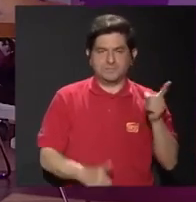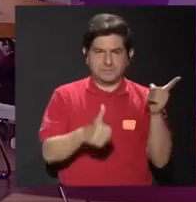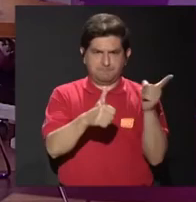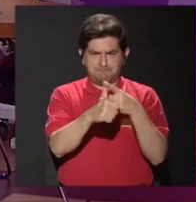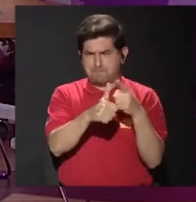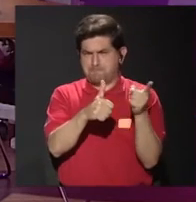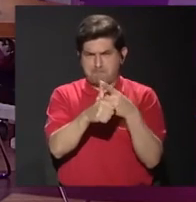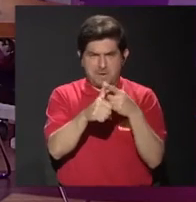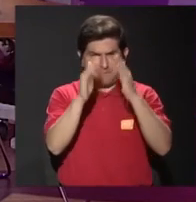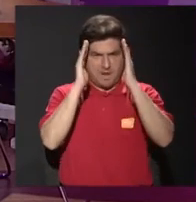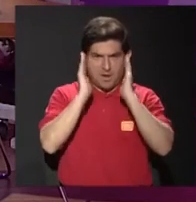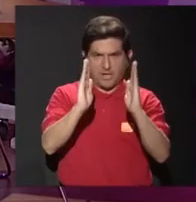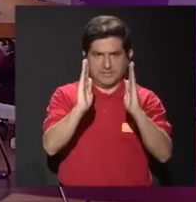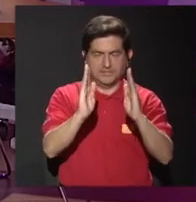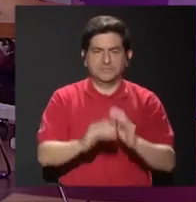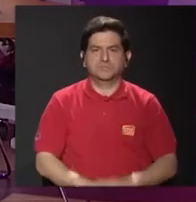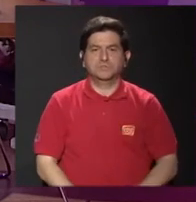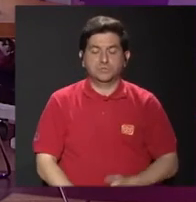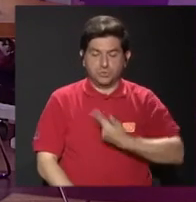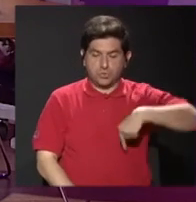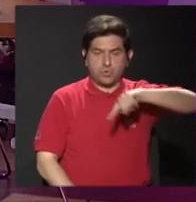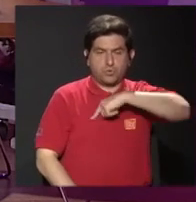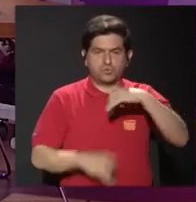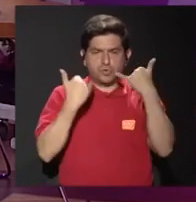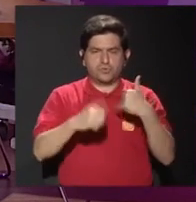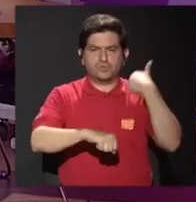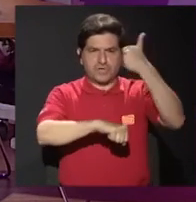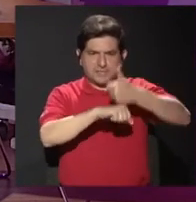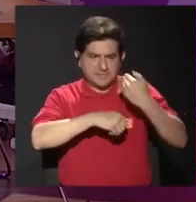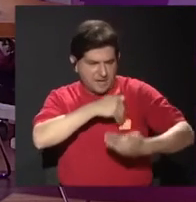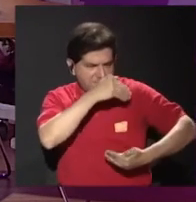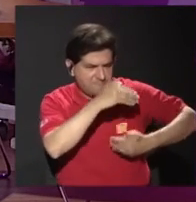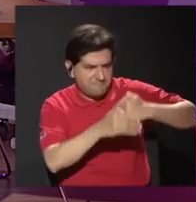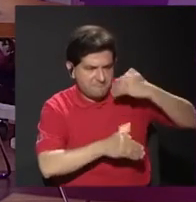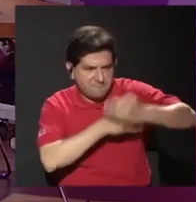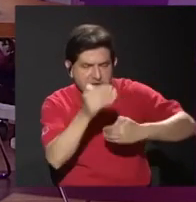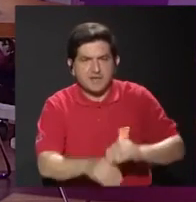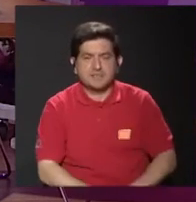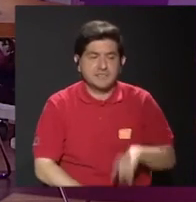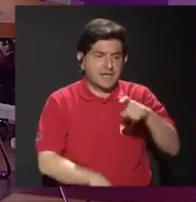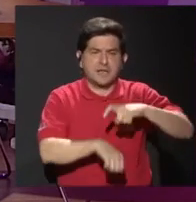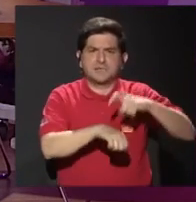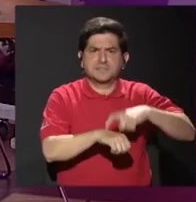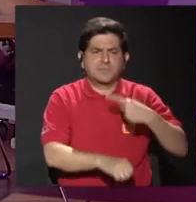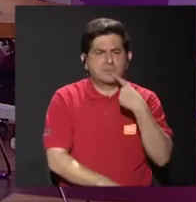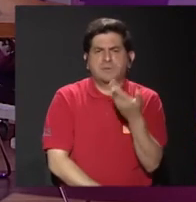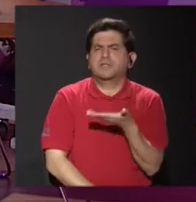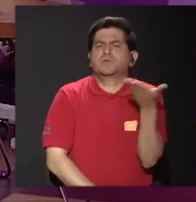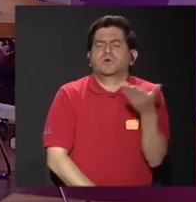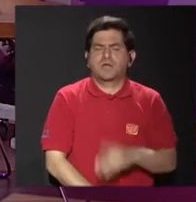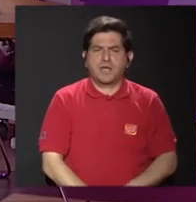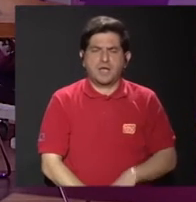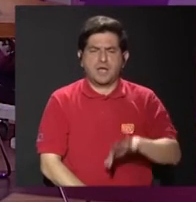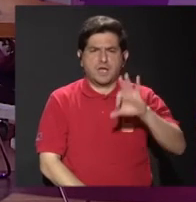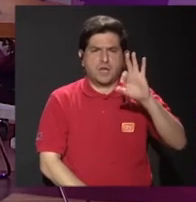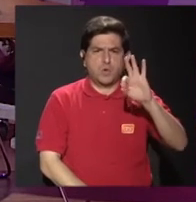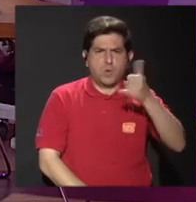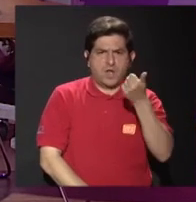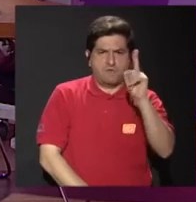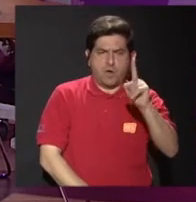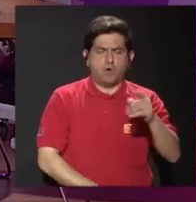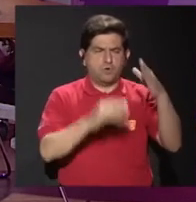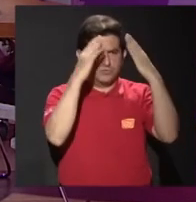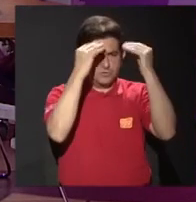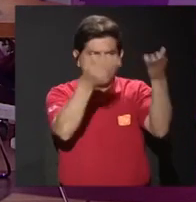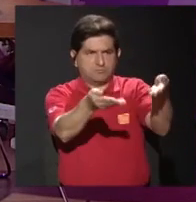primero que la tiene hemos hecho toda una plantilla para ver que se diga en ese momento el 911 nos pueda pasar